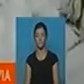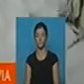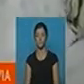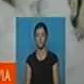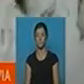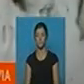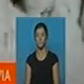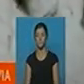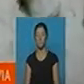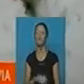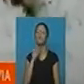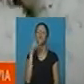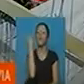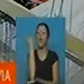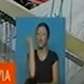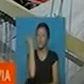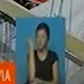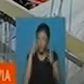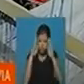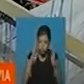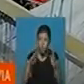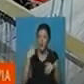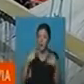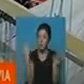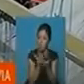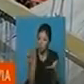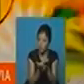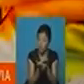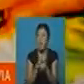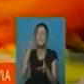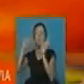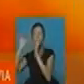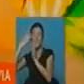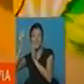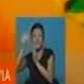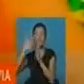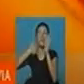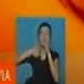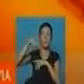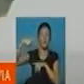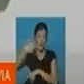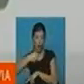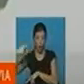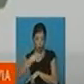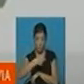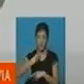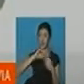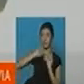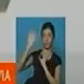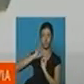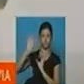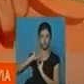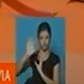La economía boliviana está centrada en las materias primas y Brasil es el principal comprador de sus